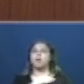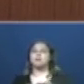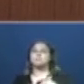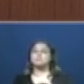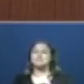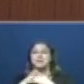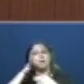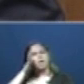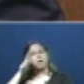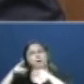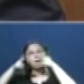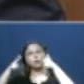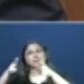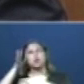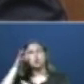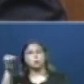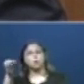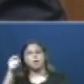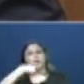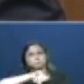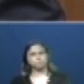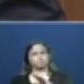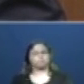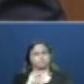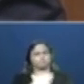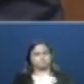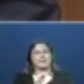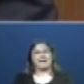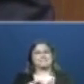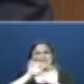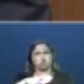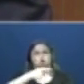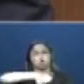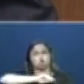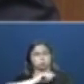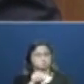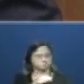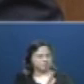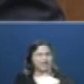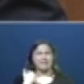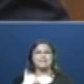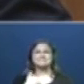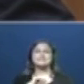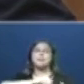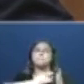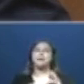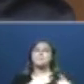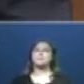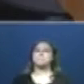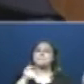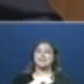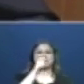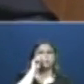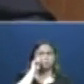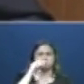alojamientos Rurales impulsada por Castilla y león hemos presentado ya el plan de marketing turístico y en julio presentaremos